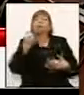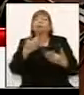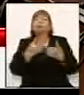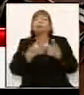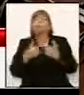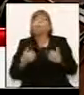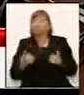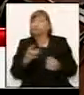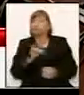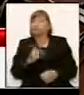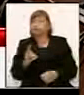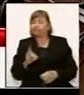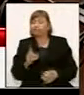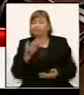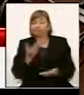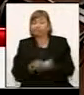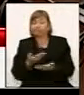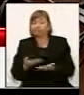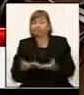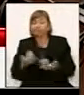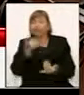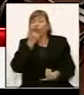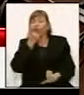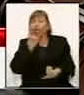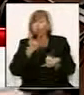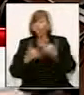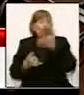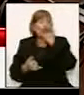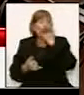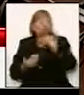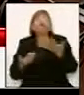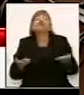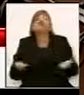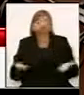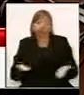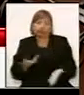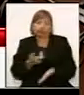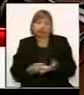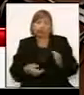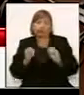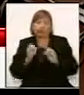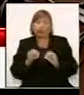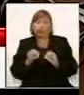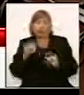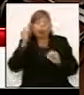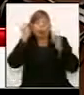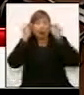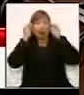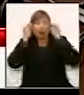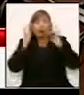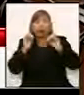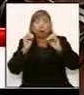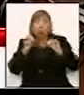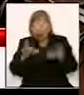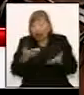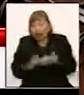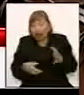aparte de las cosas que han ocurrido en lo que correspecta a las opiniones, a los estudios que hayan